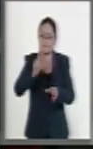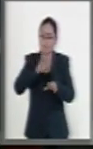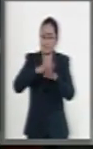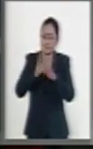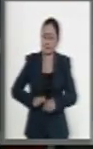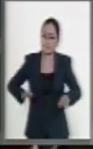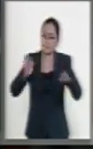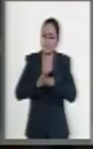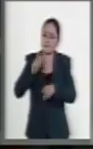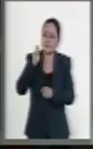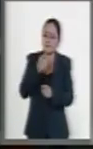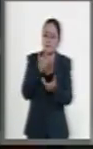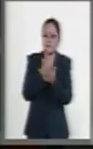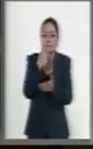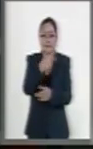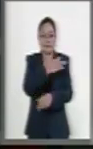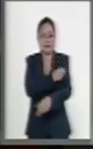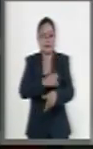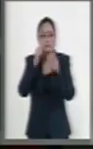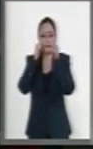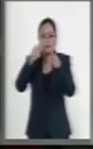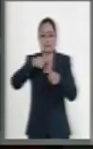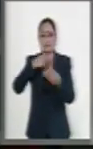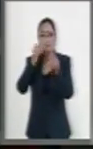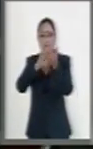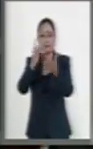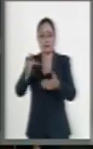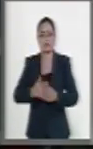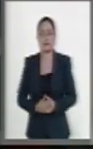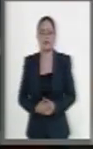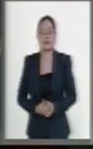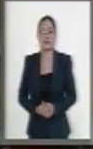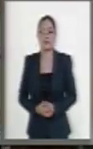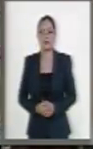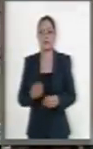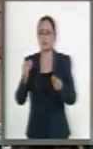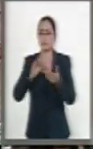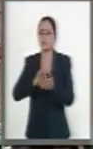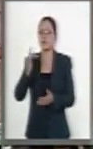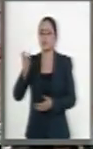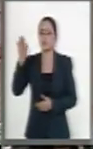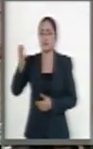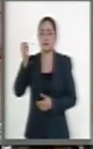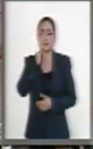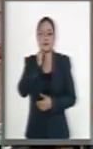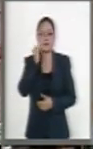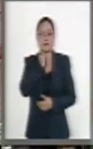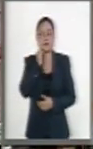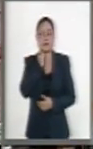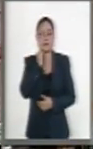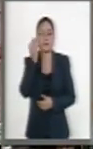importante que es su economía familiar. Por su atención, muchas gracias. Muchas gracias, senador Melgar.